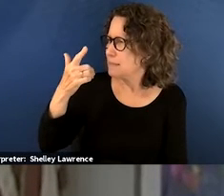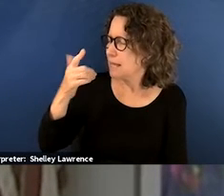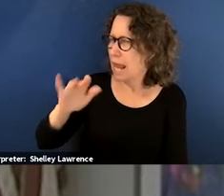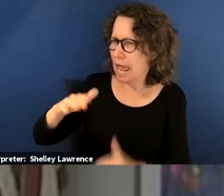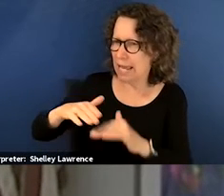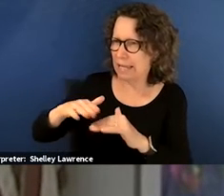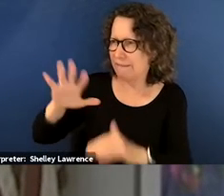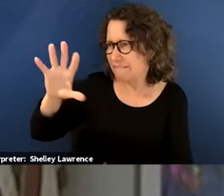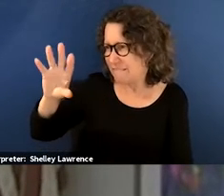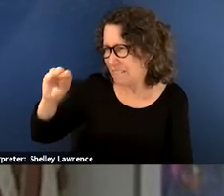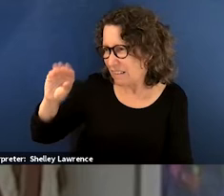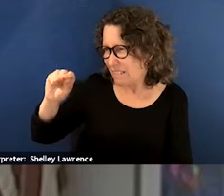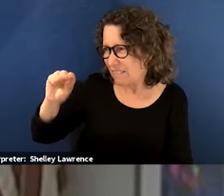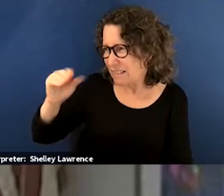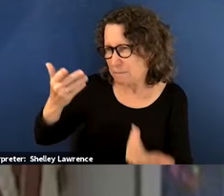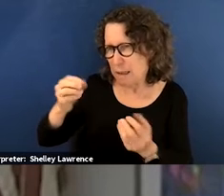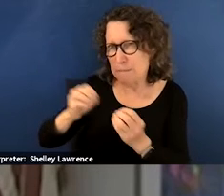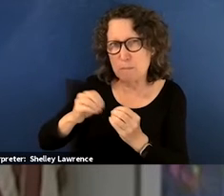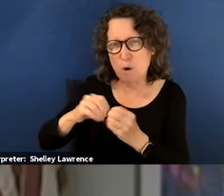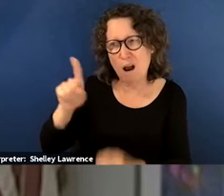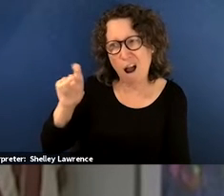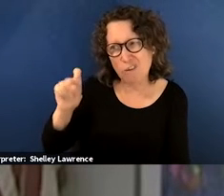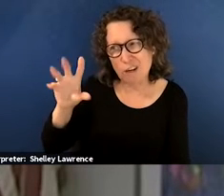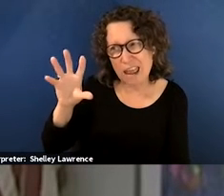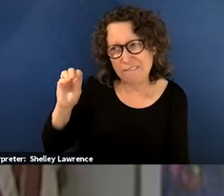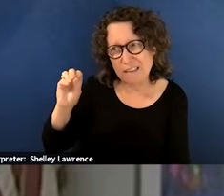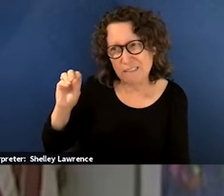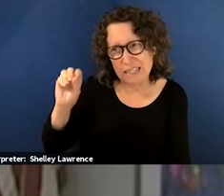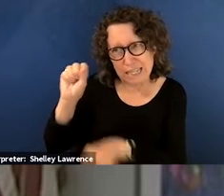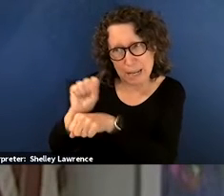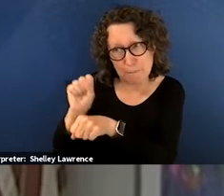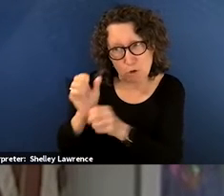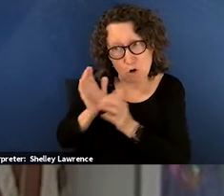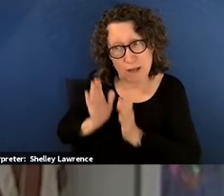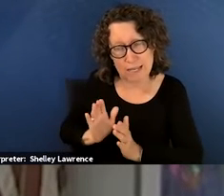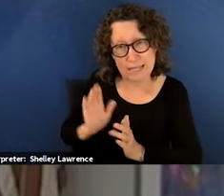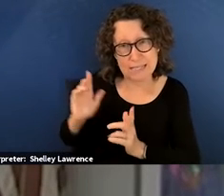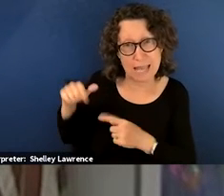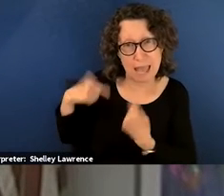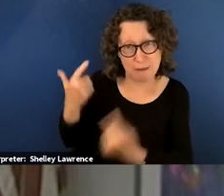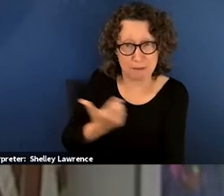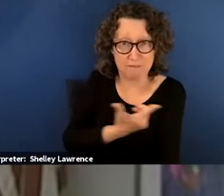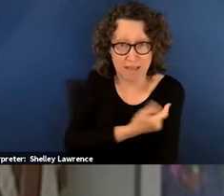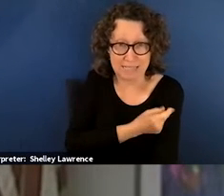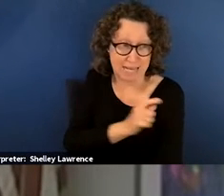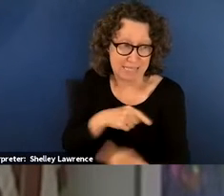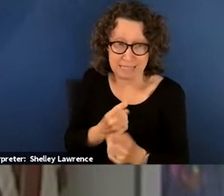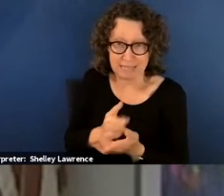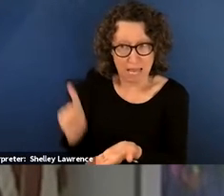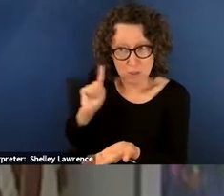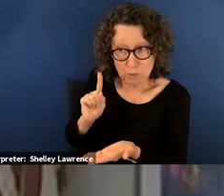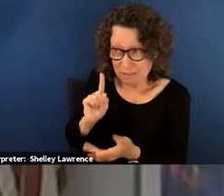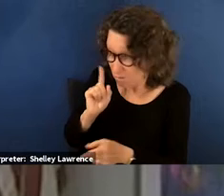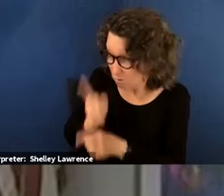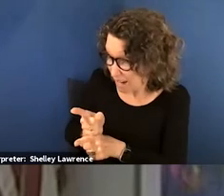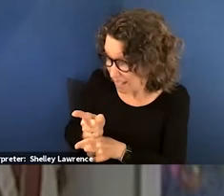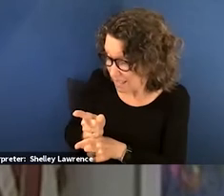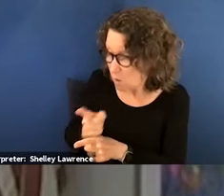mencionó. Parece ser que por lo menos 150 empleados han sido